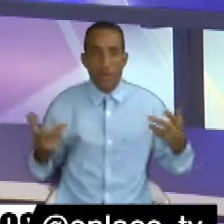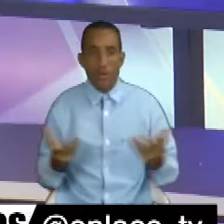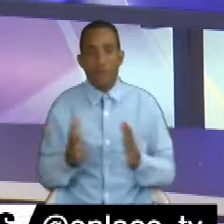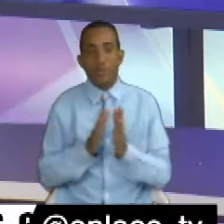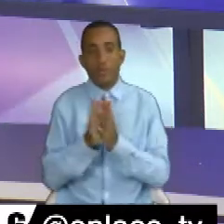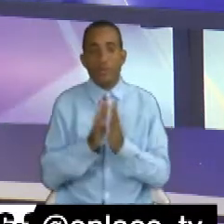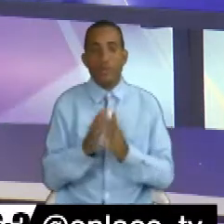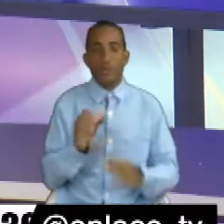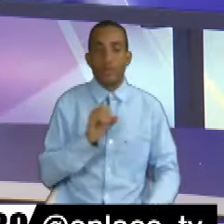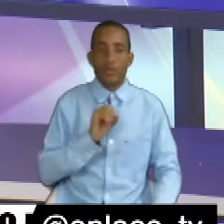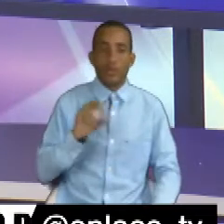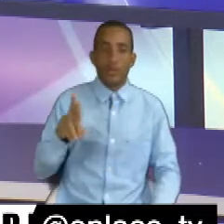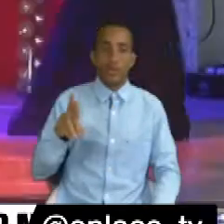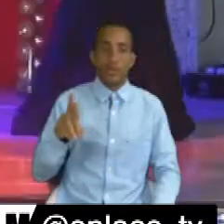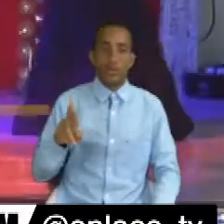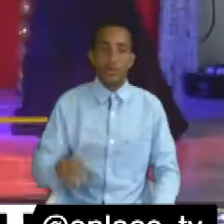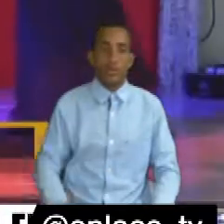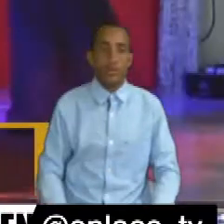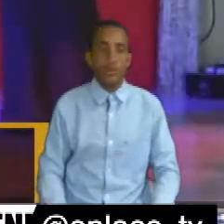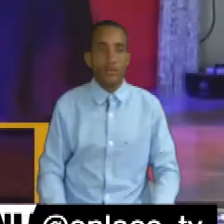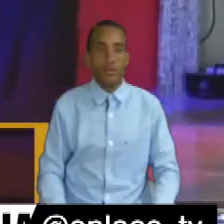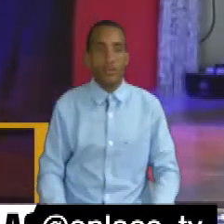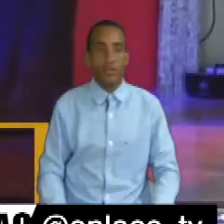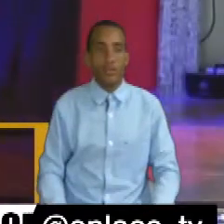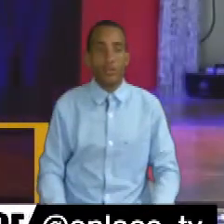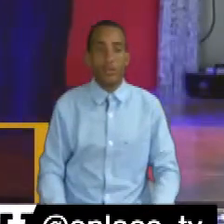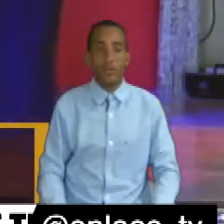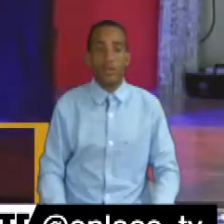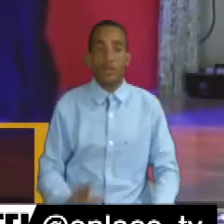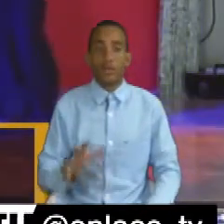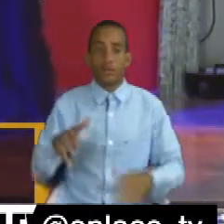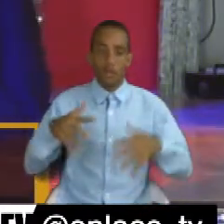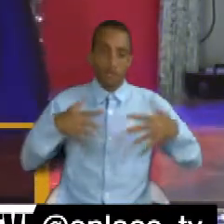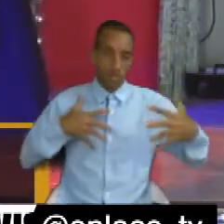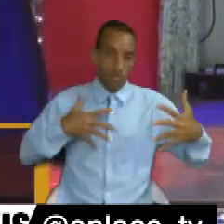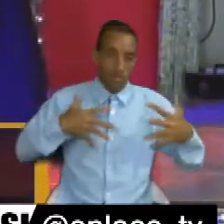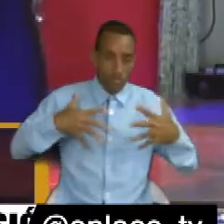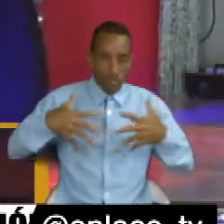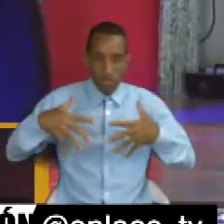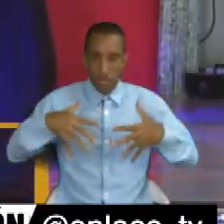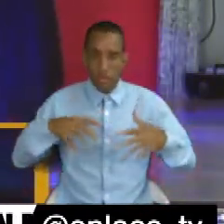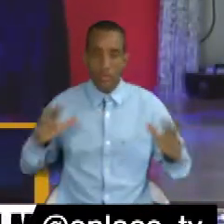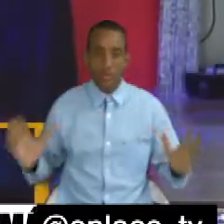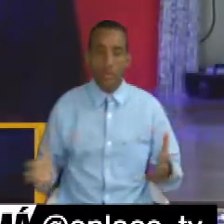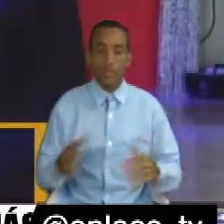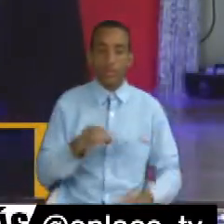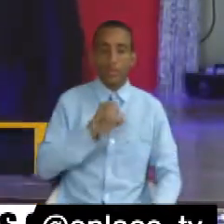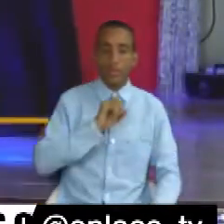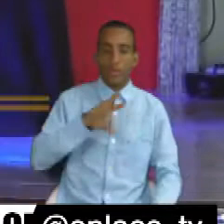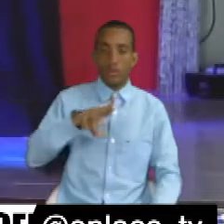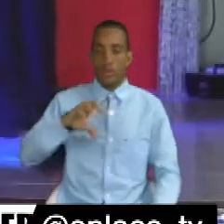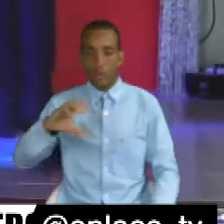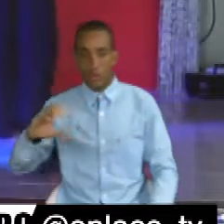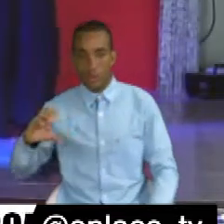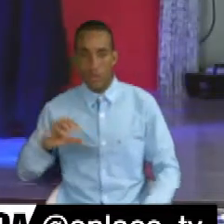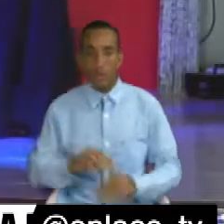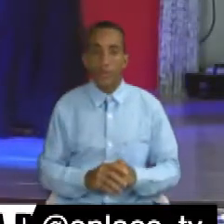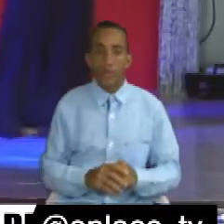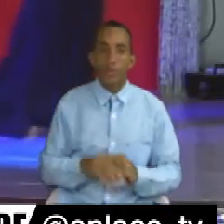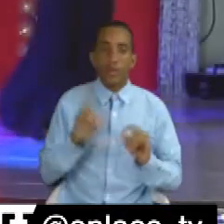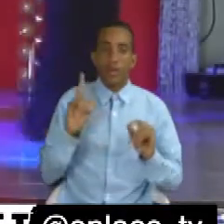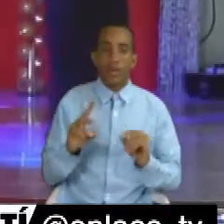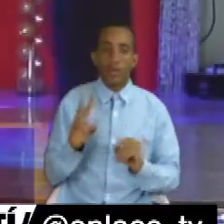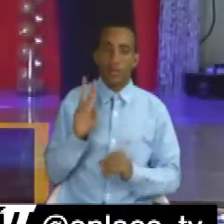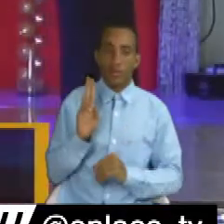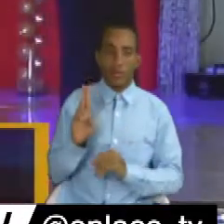ciudad. Una singular forma de hacer teatro en la ciudad es promovida en el suroriente de la misma. Se trata del teatro por pareja que esta semana